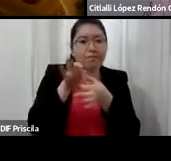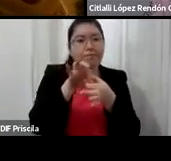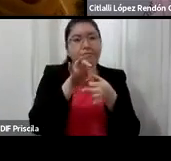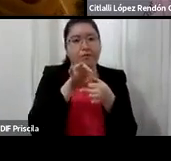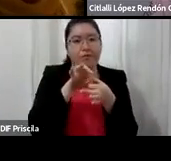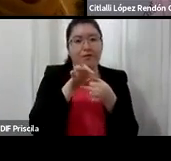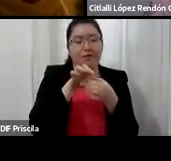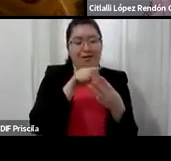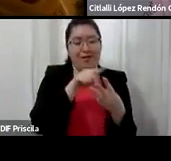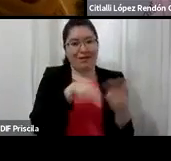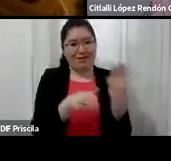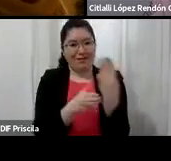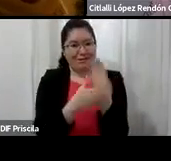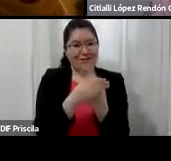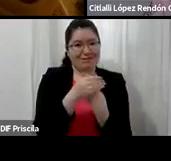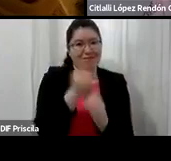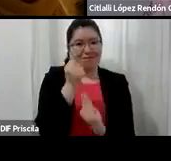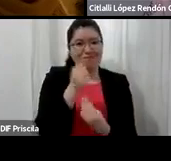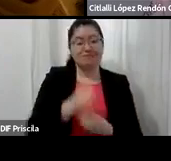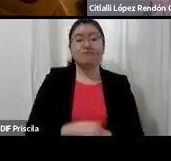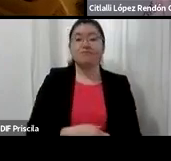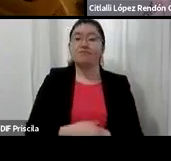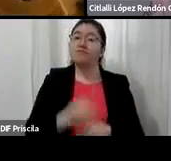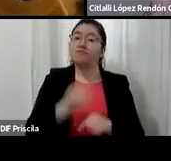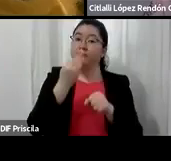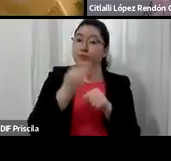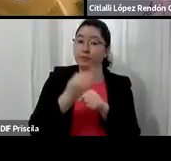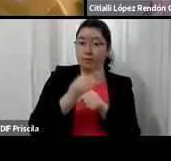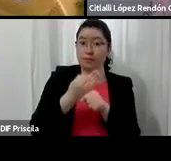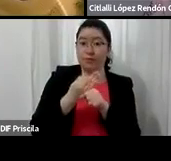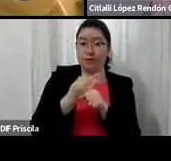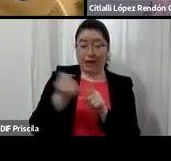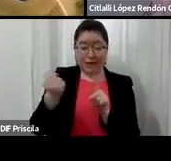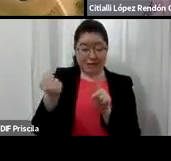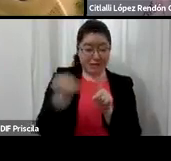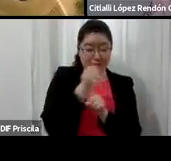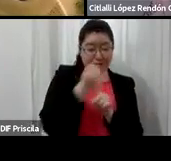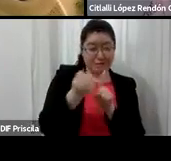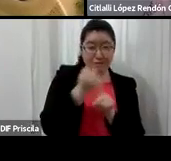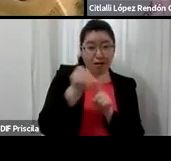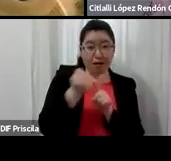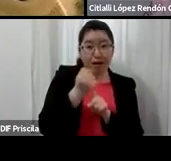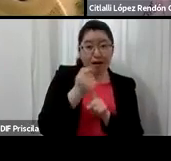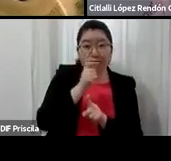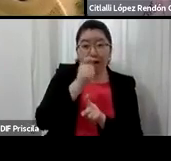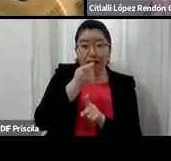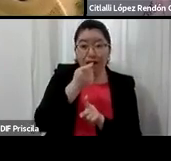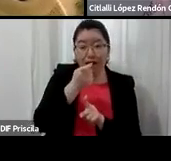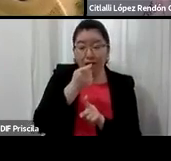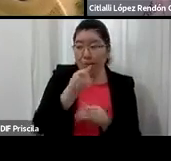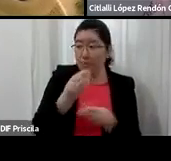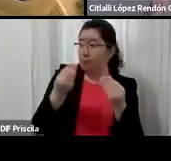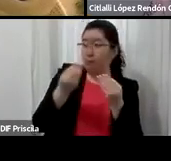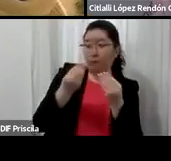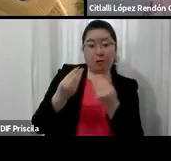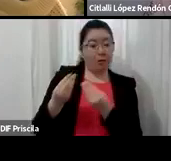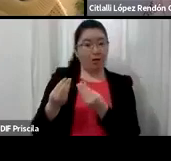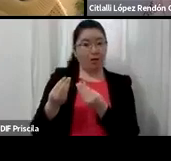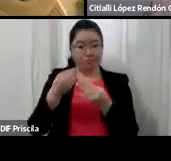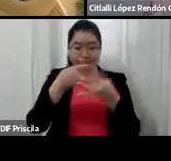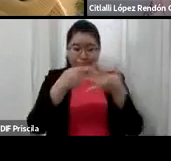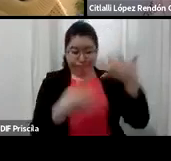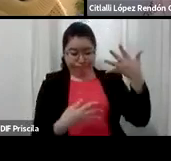yo diría que hoy, para mí, la violencia es una sola. No la puedo dividir en